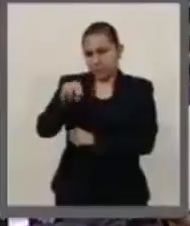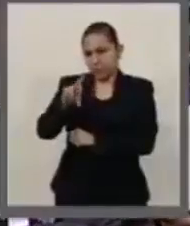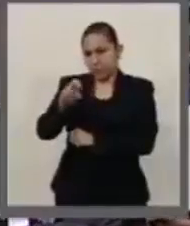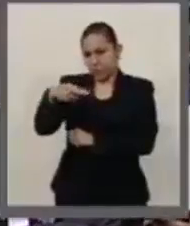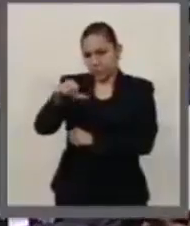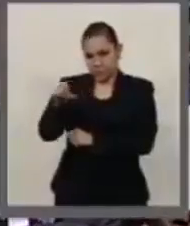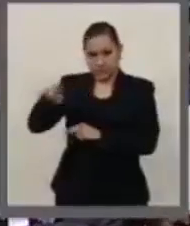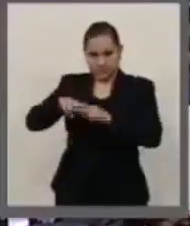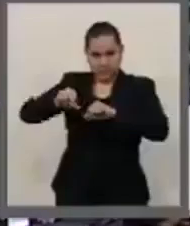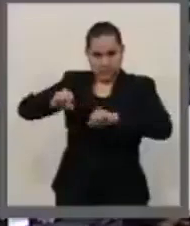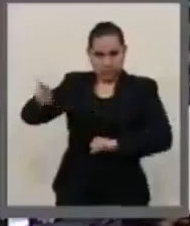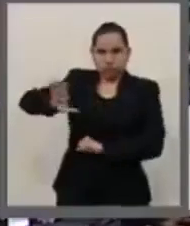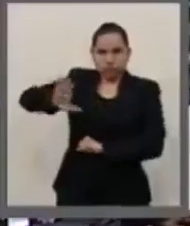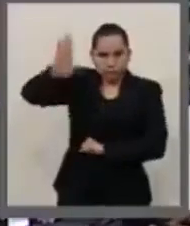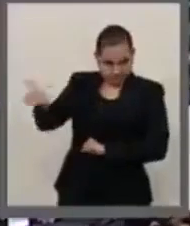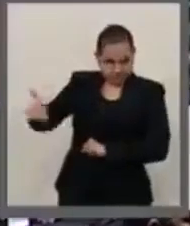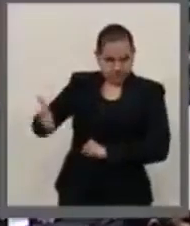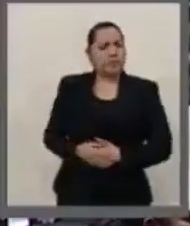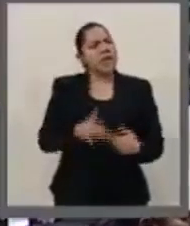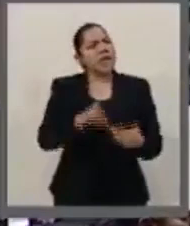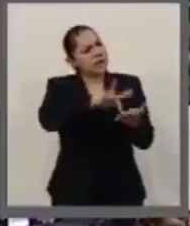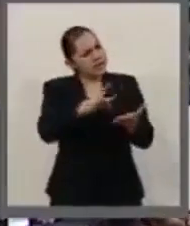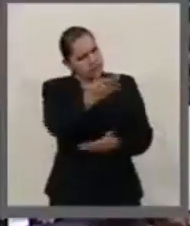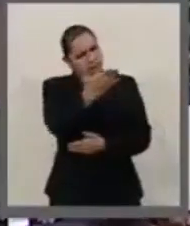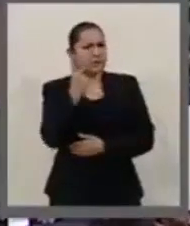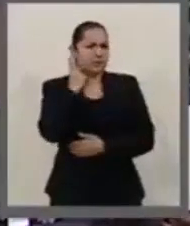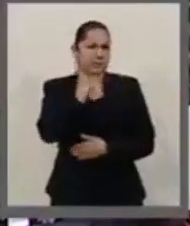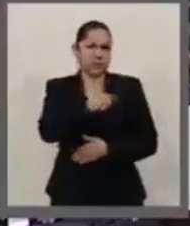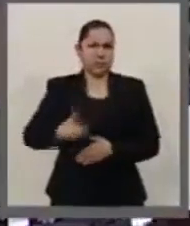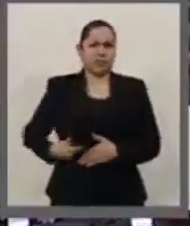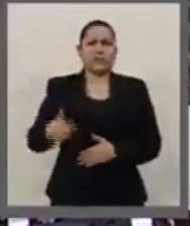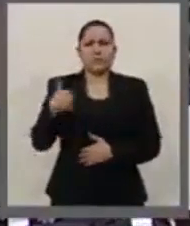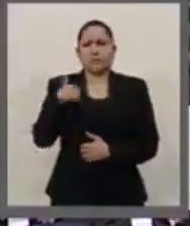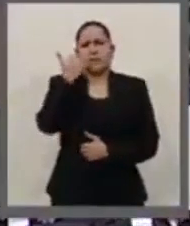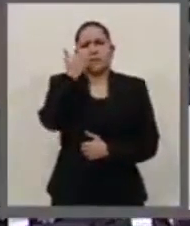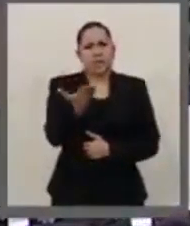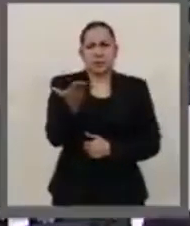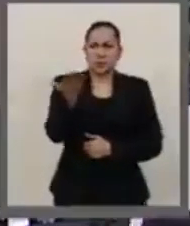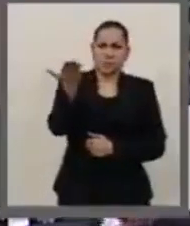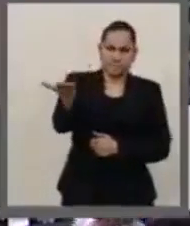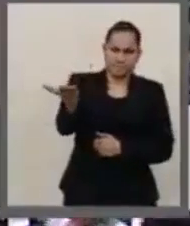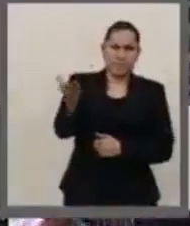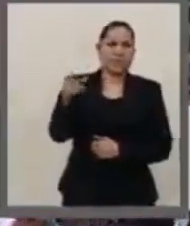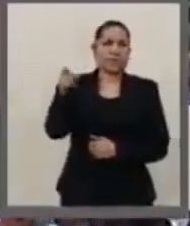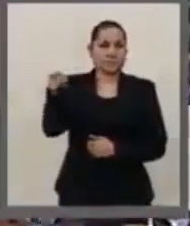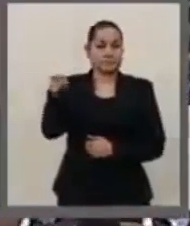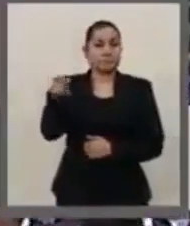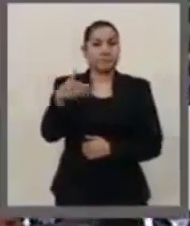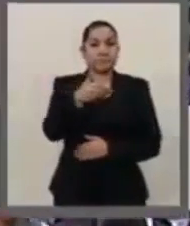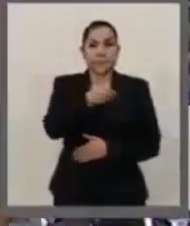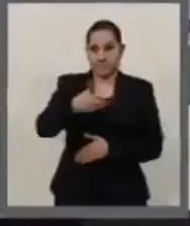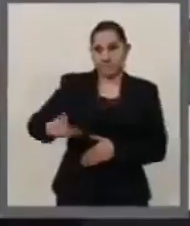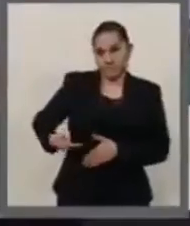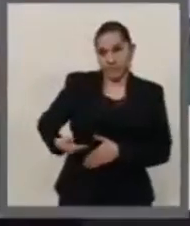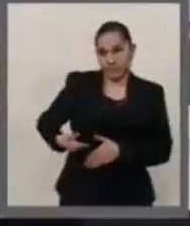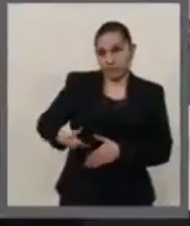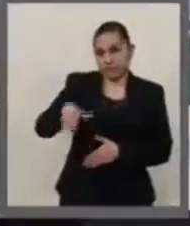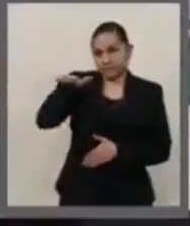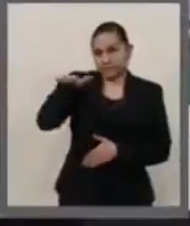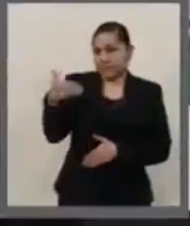Muchas gracias, diputado presidente. Quiero hacer una solicitud a la presidencia. Hace 40 minutos acaba